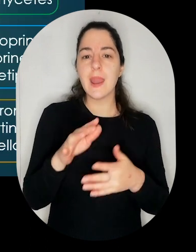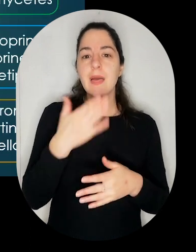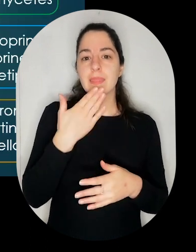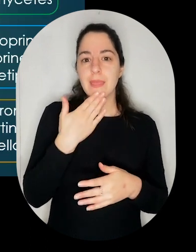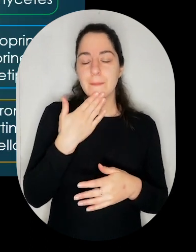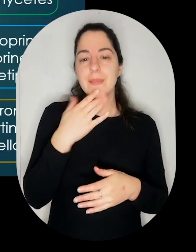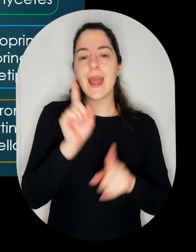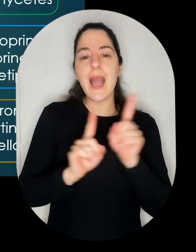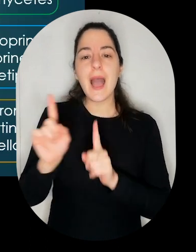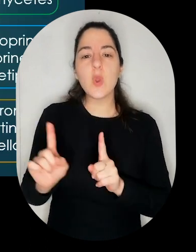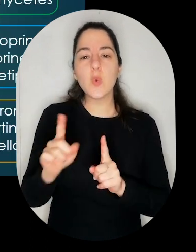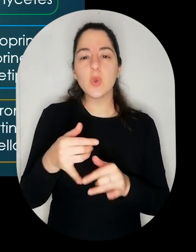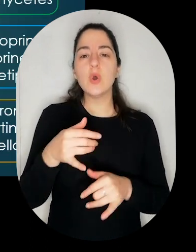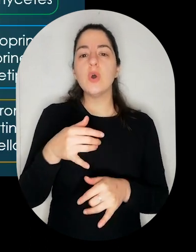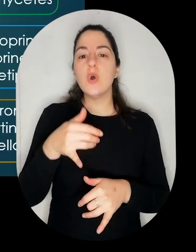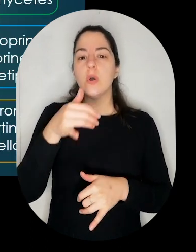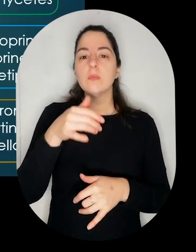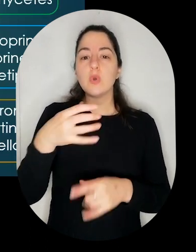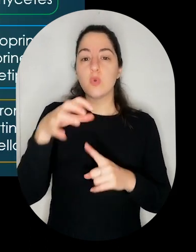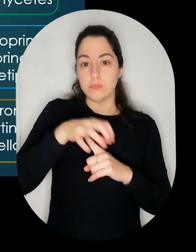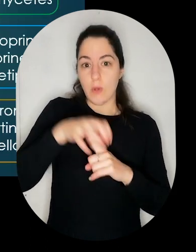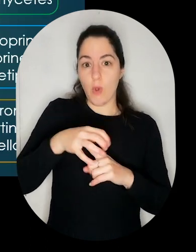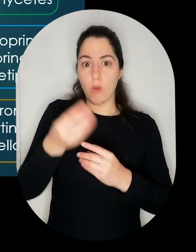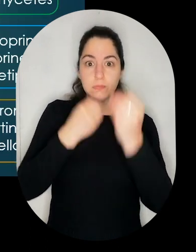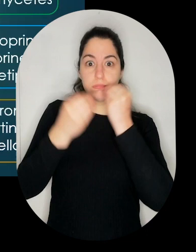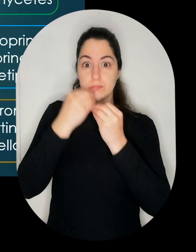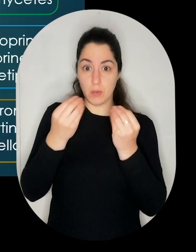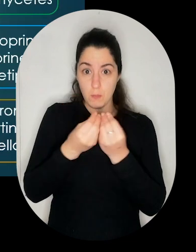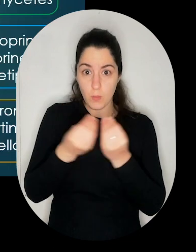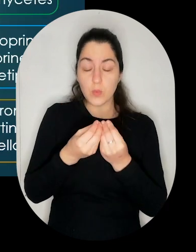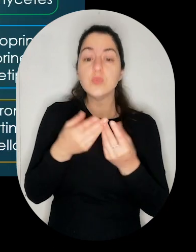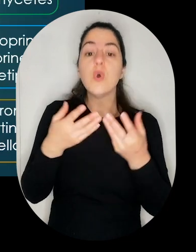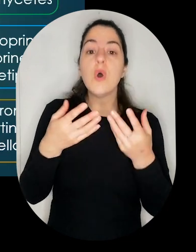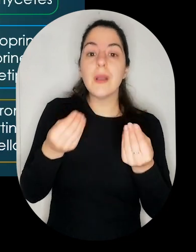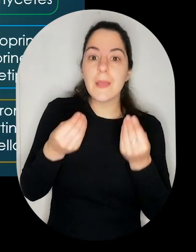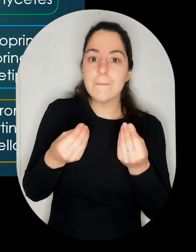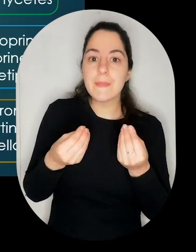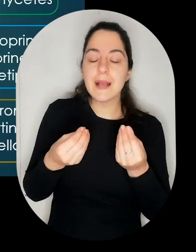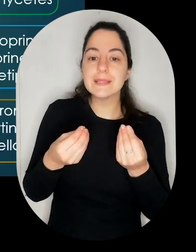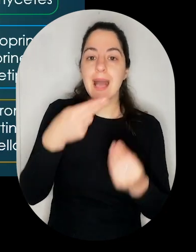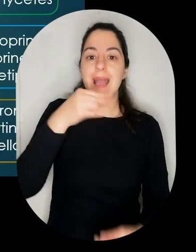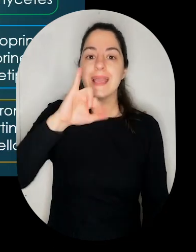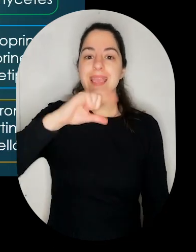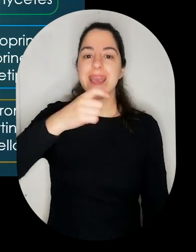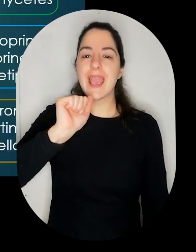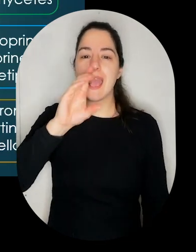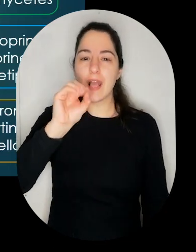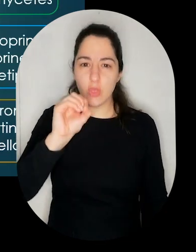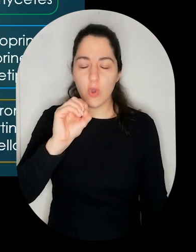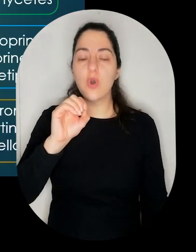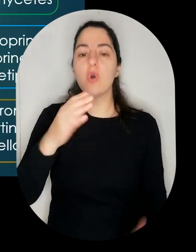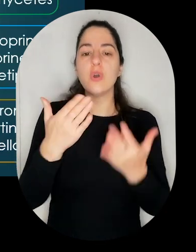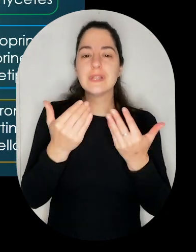de intolerancia alcohólica selectiva por consumo de alcohol, por consumo de hongos, ¿ya? El hongo lo que hace es inactivar la capacidad del hígado de metabolizar el